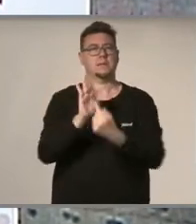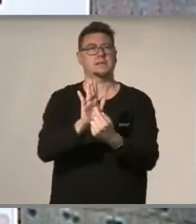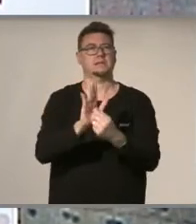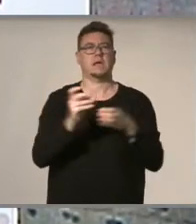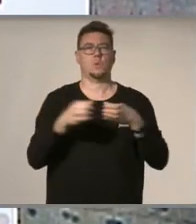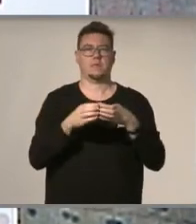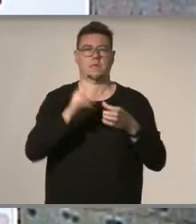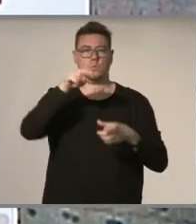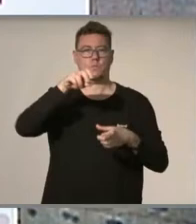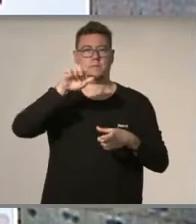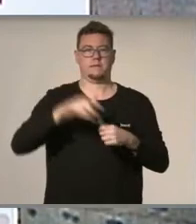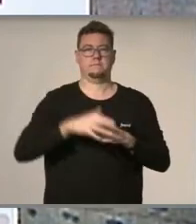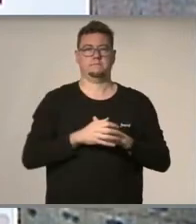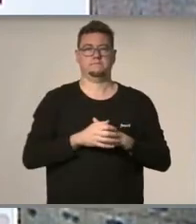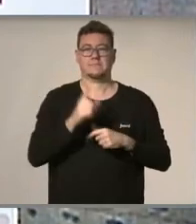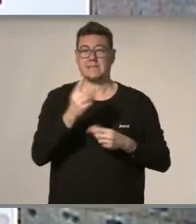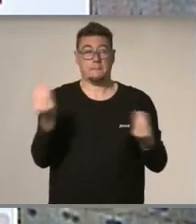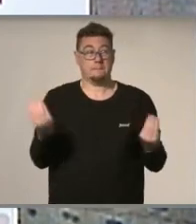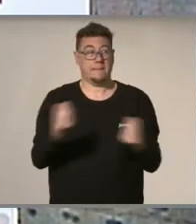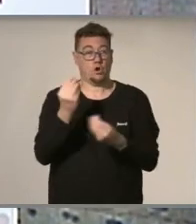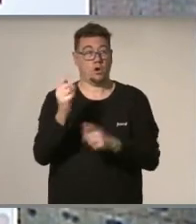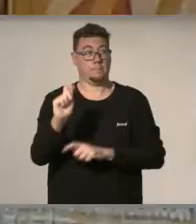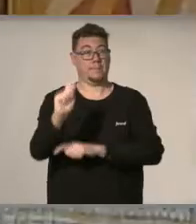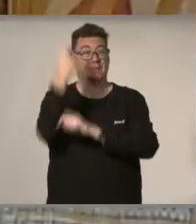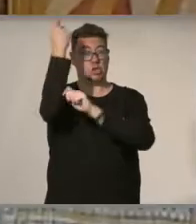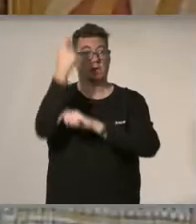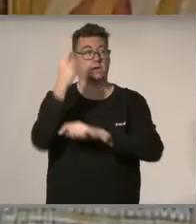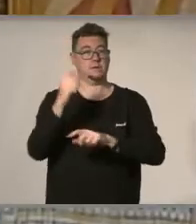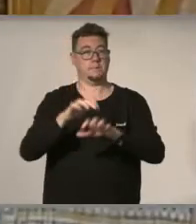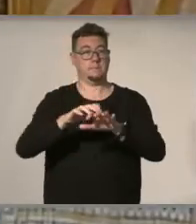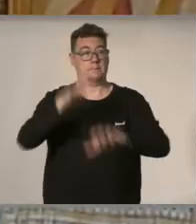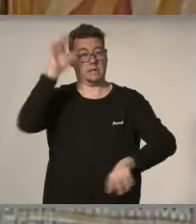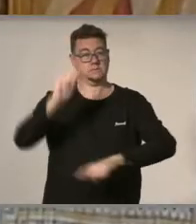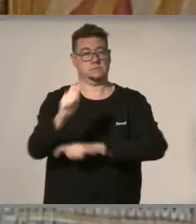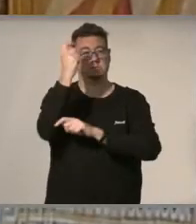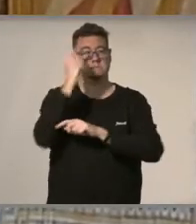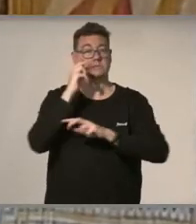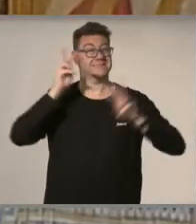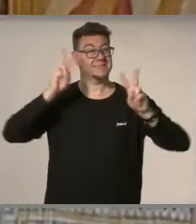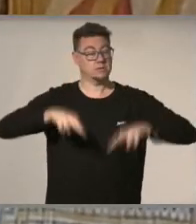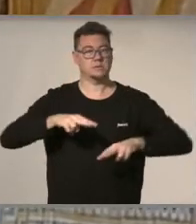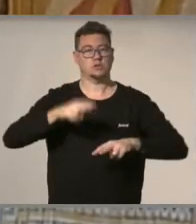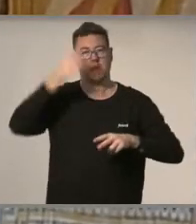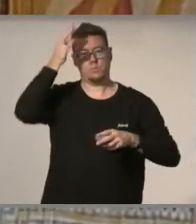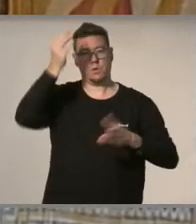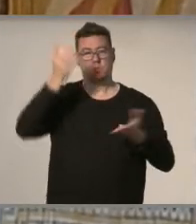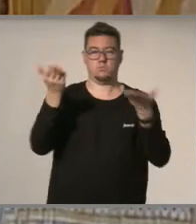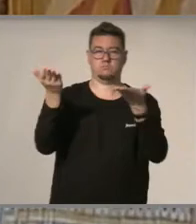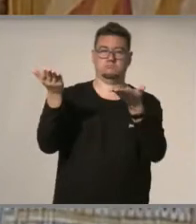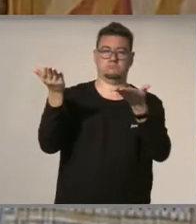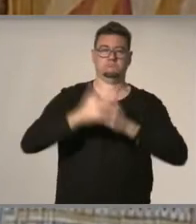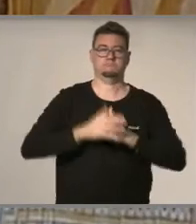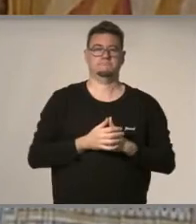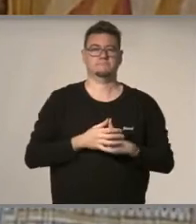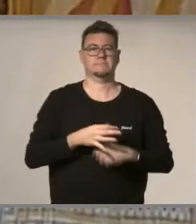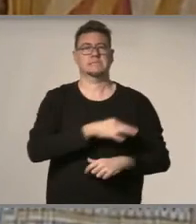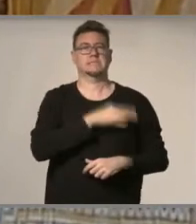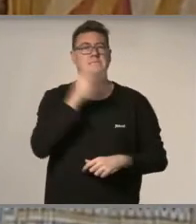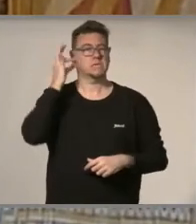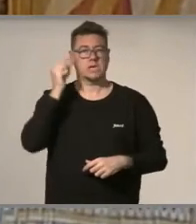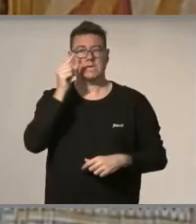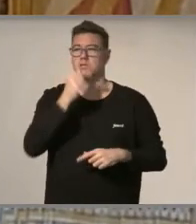esta unidad. Esa es la mejor victoria, la mayor victoria, el reconocimiento del pueblo. Señoras y